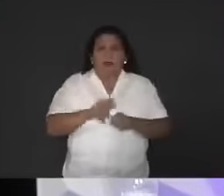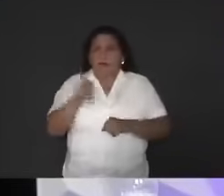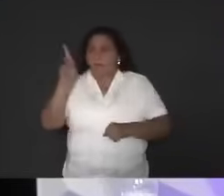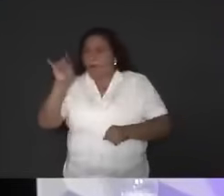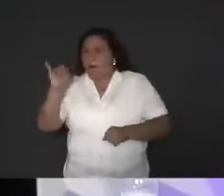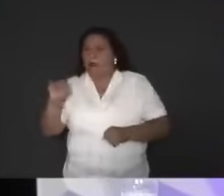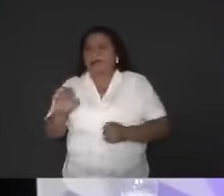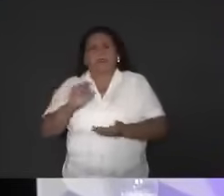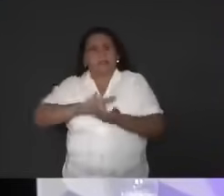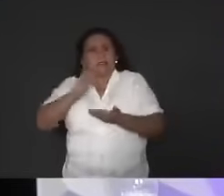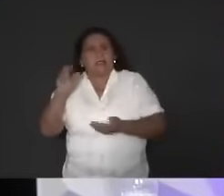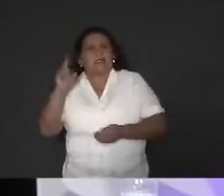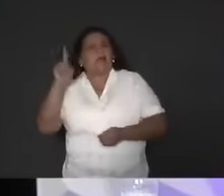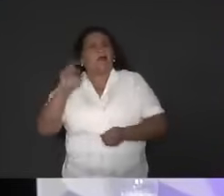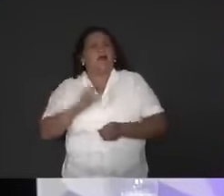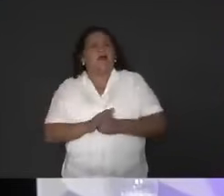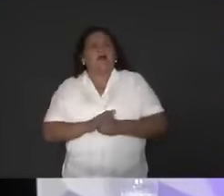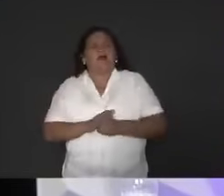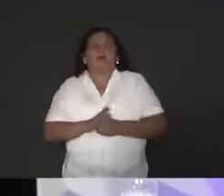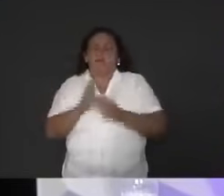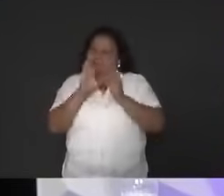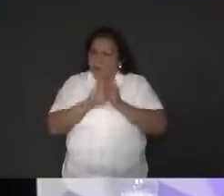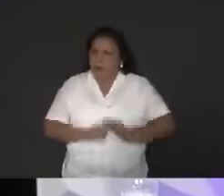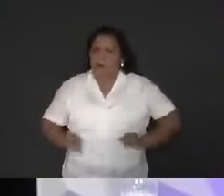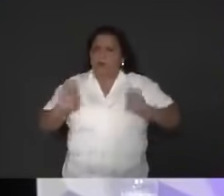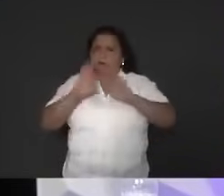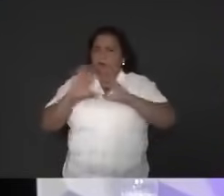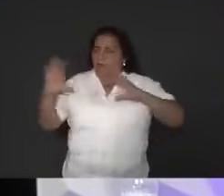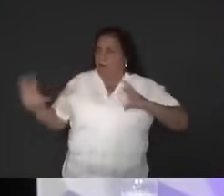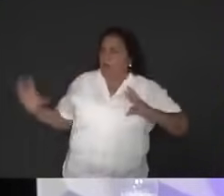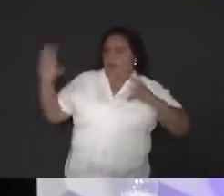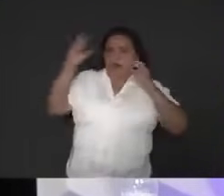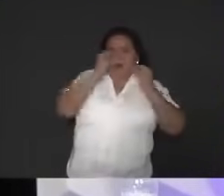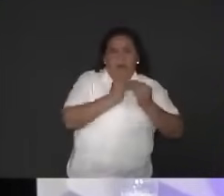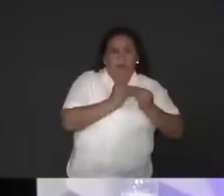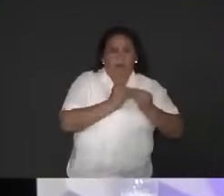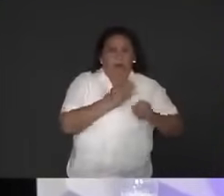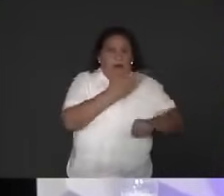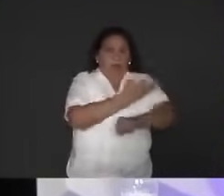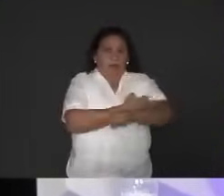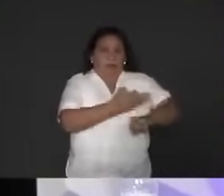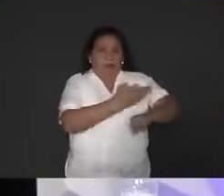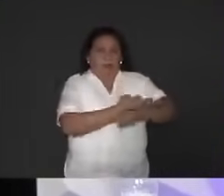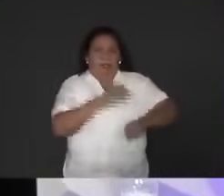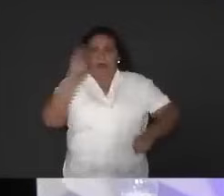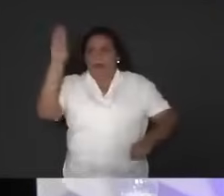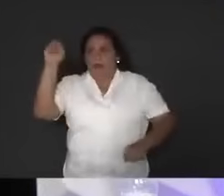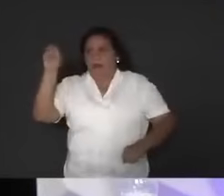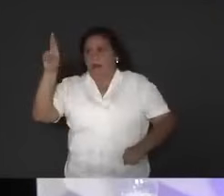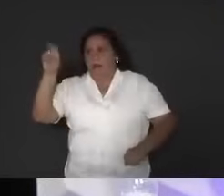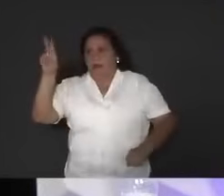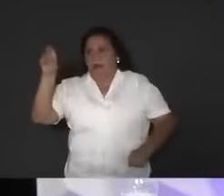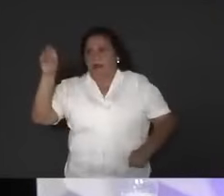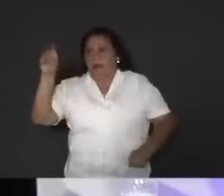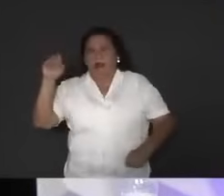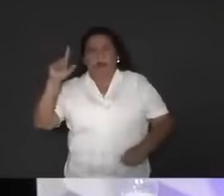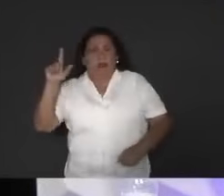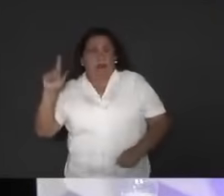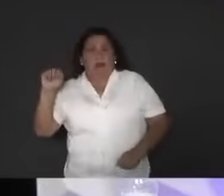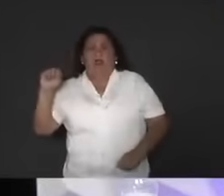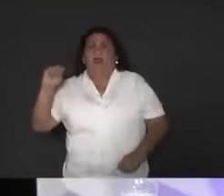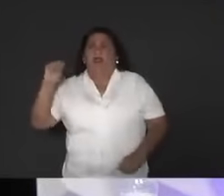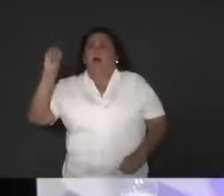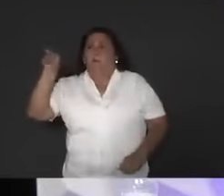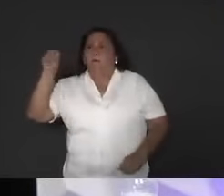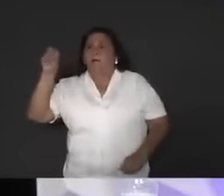muchos priistas de gran valía que se han unido, a la familia de don Víctor Cervera Pacheco, a Mauricio Sahuí, entre otros, les